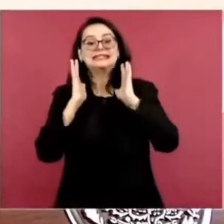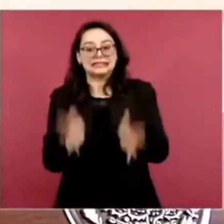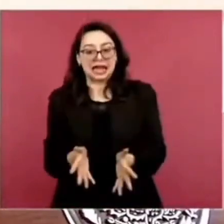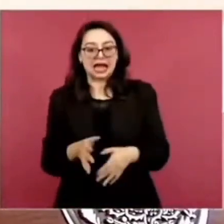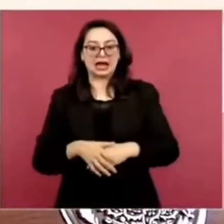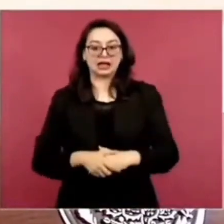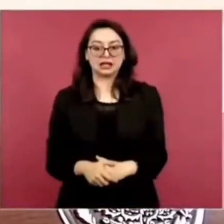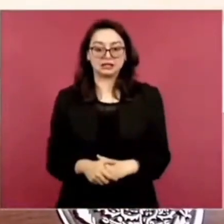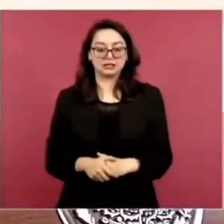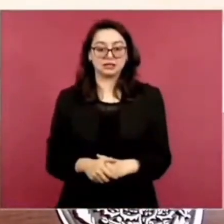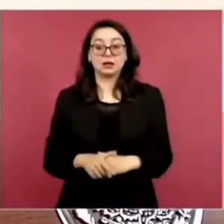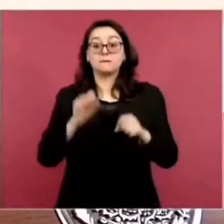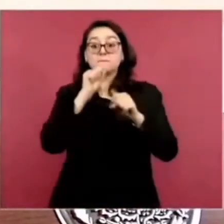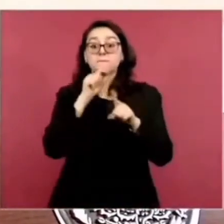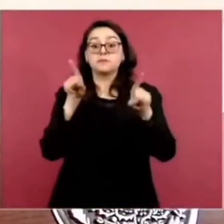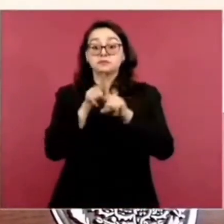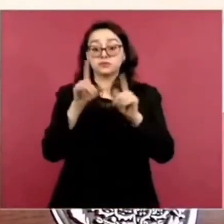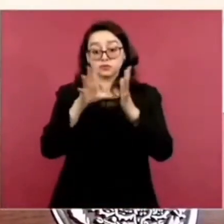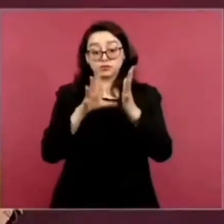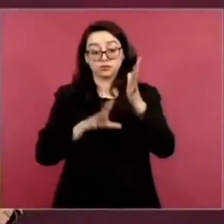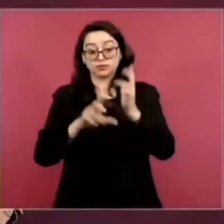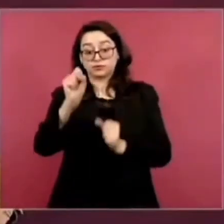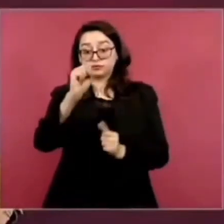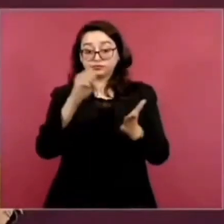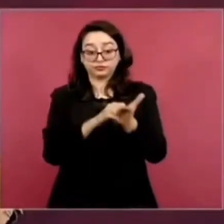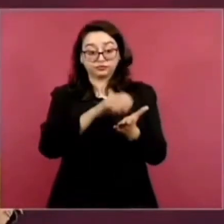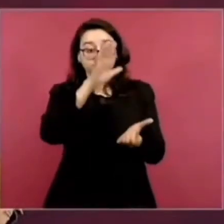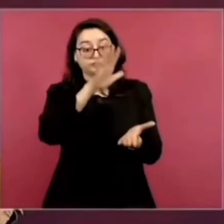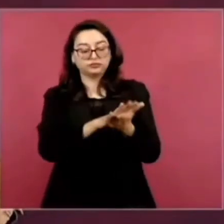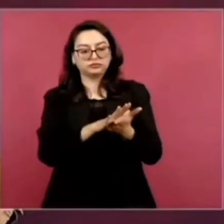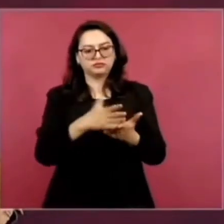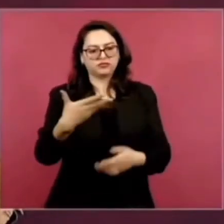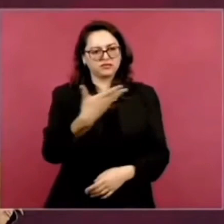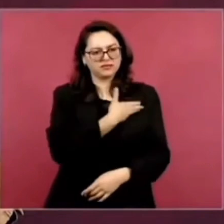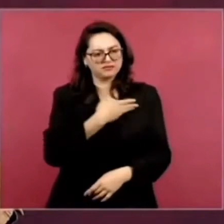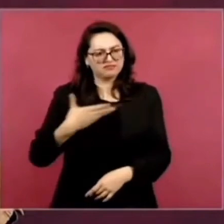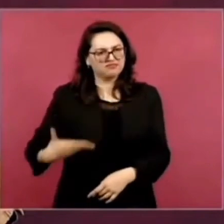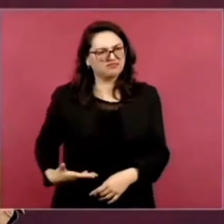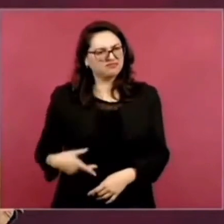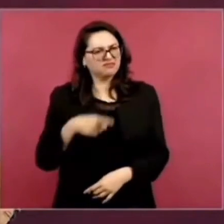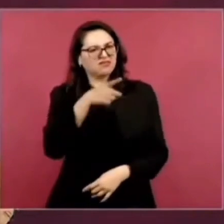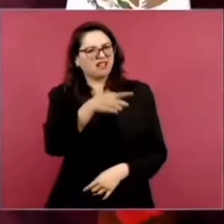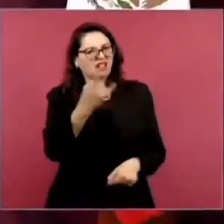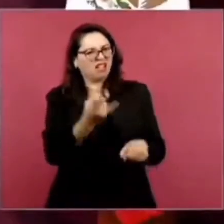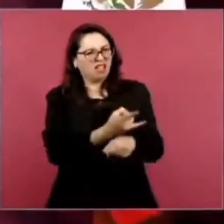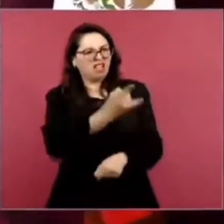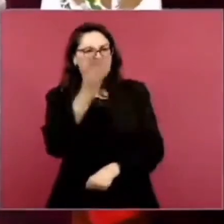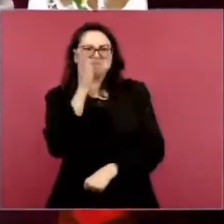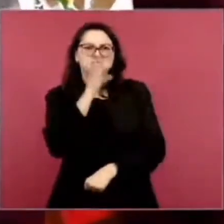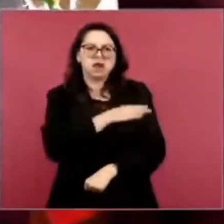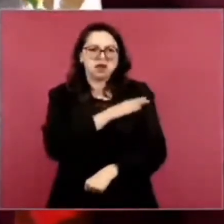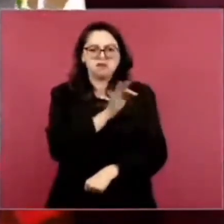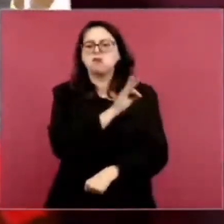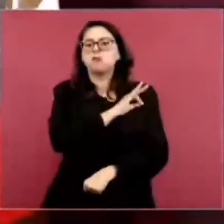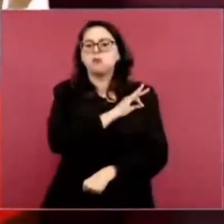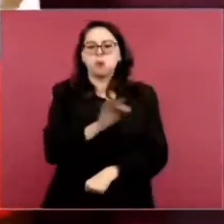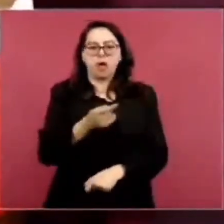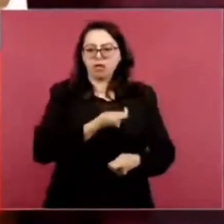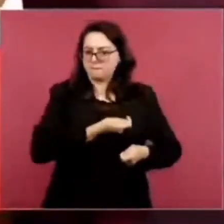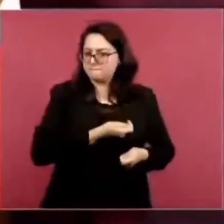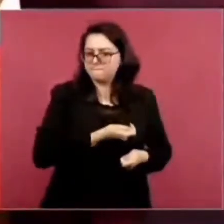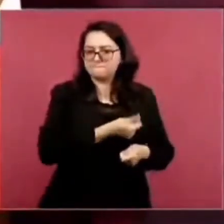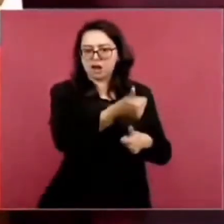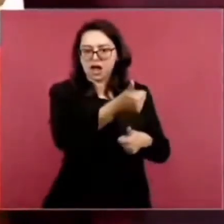hasta la revocación del mandato. que ya se